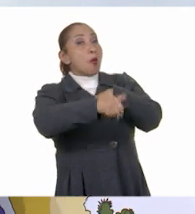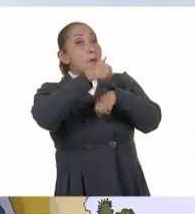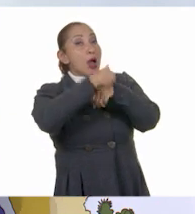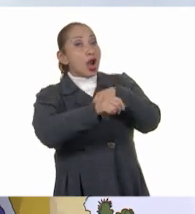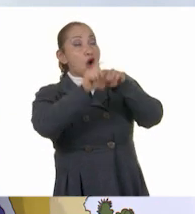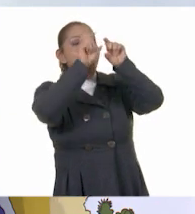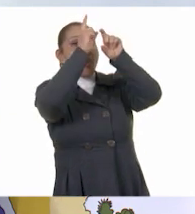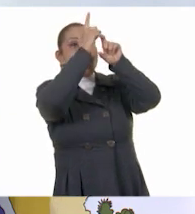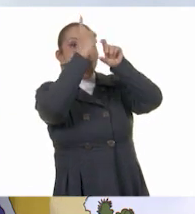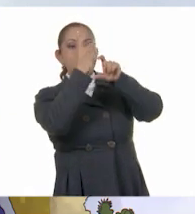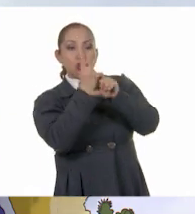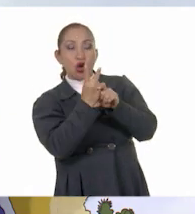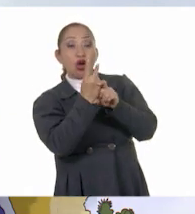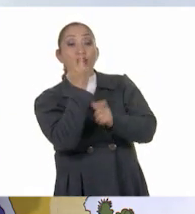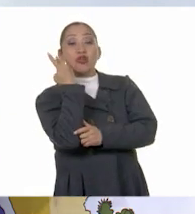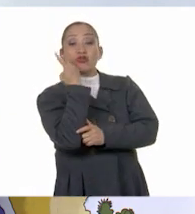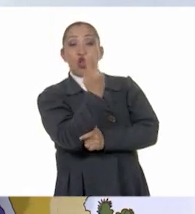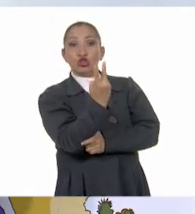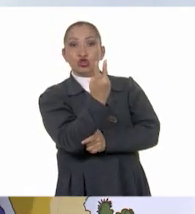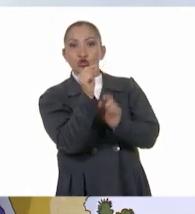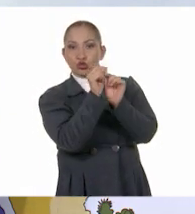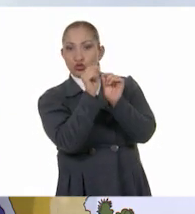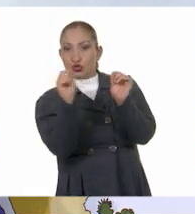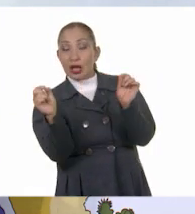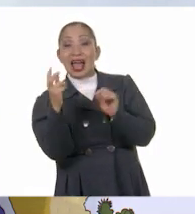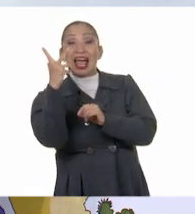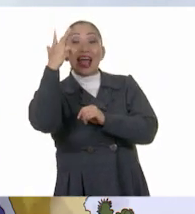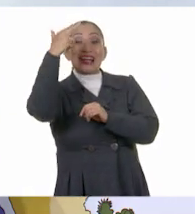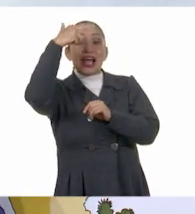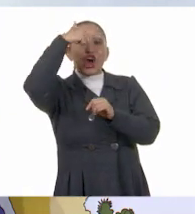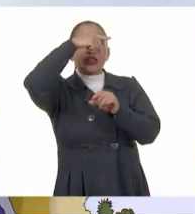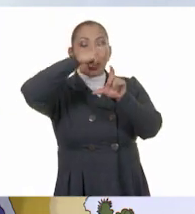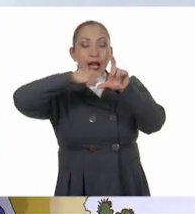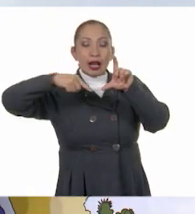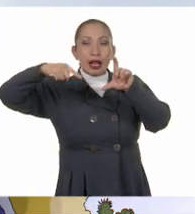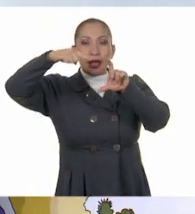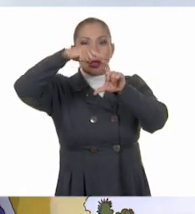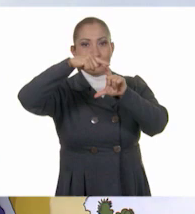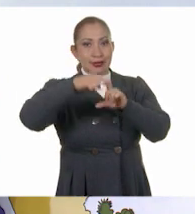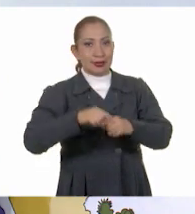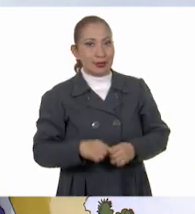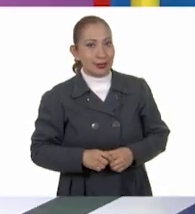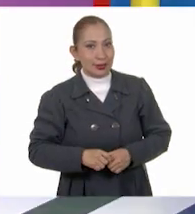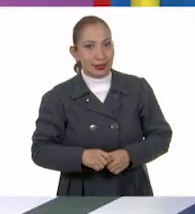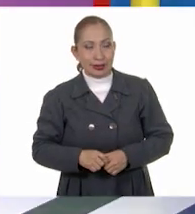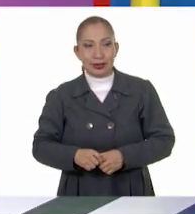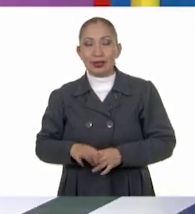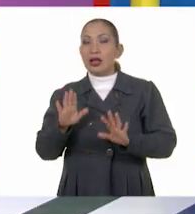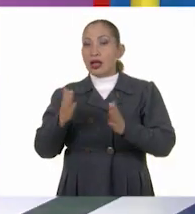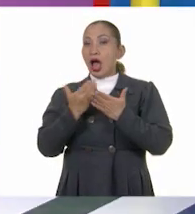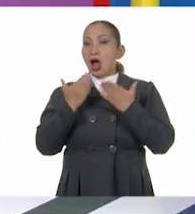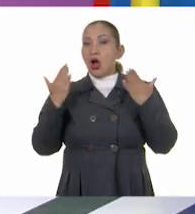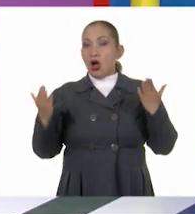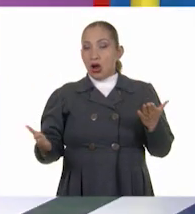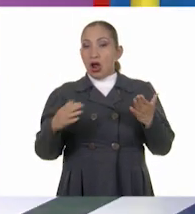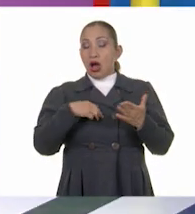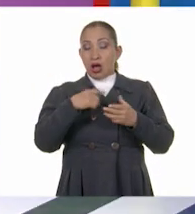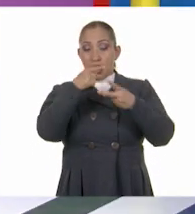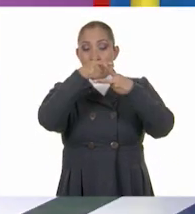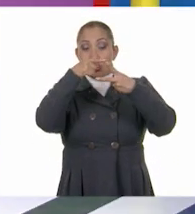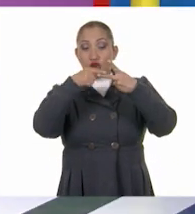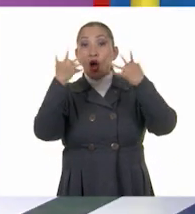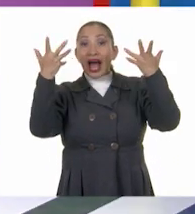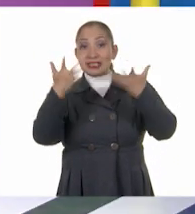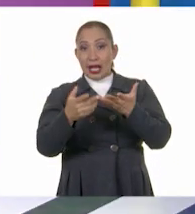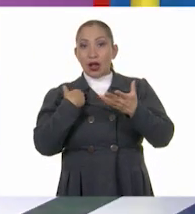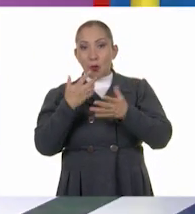nuestro paso. Entonces quedaría 2. Recortar los círculos. Uh-huh. ¿Qué les parece si hacemos los dos primeros